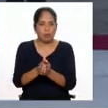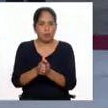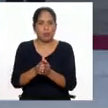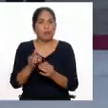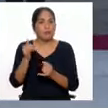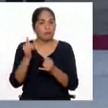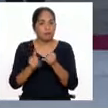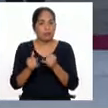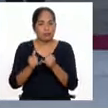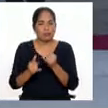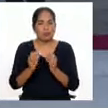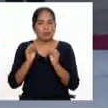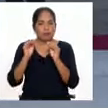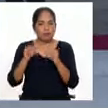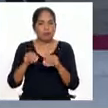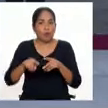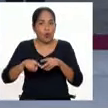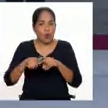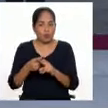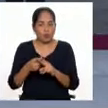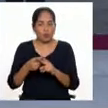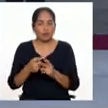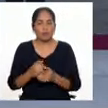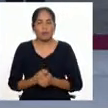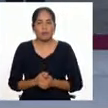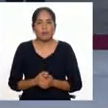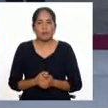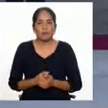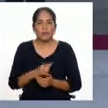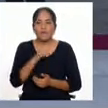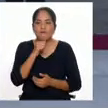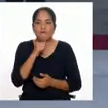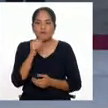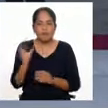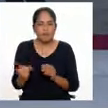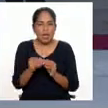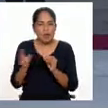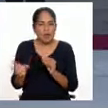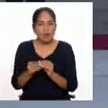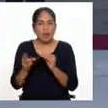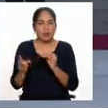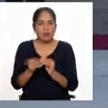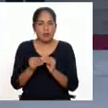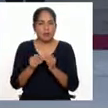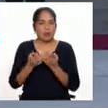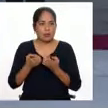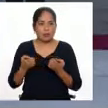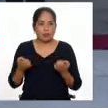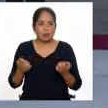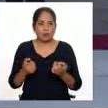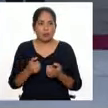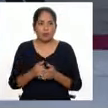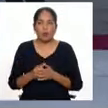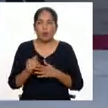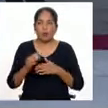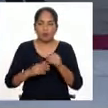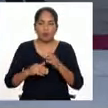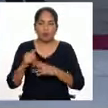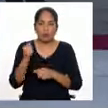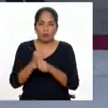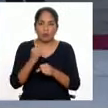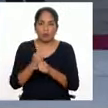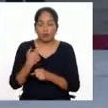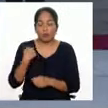de poner en funcionamiento, pabellón A, pero los demás pabellones aún falta. Estamos trabajando el saldo de obra. Estoy